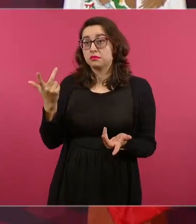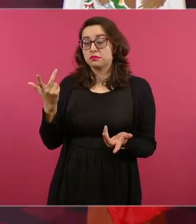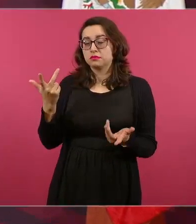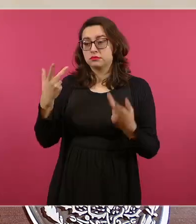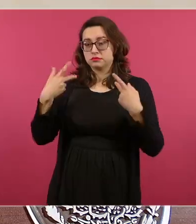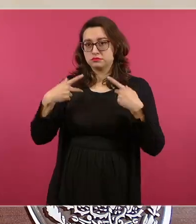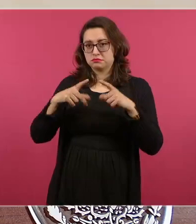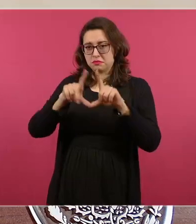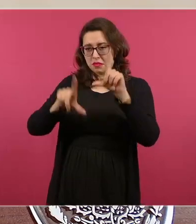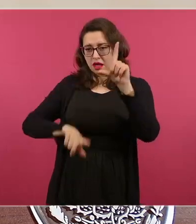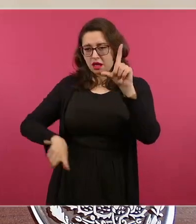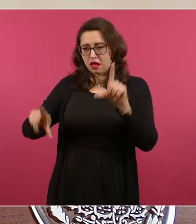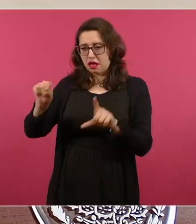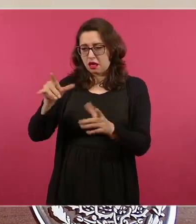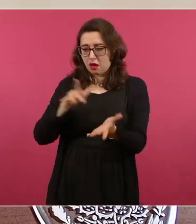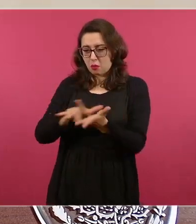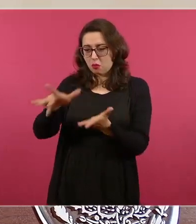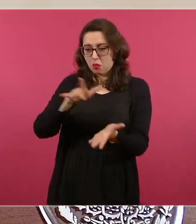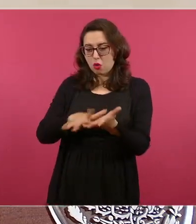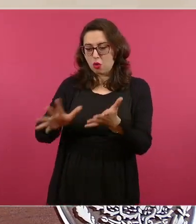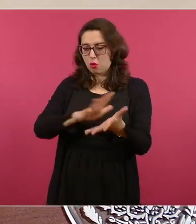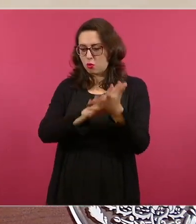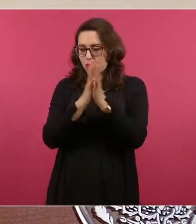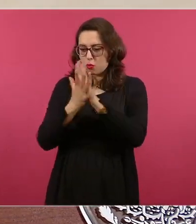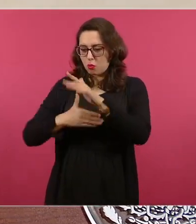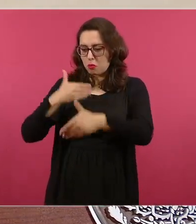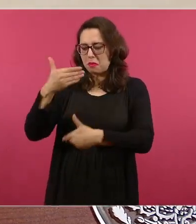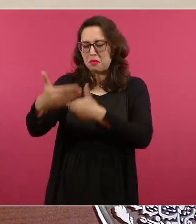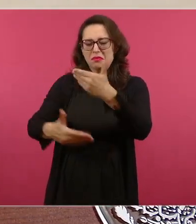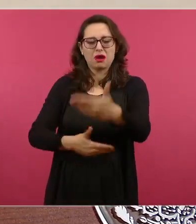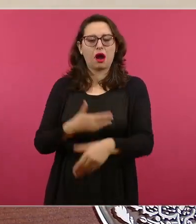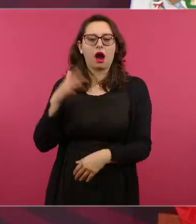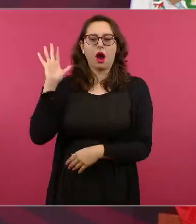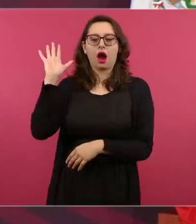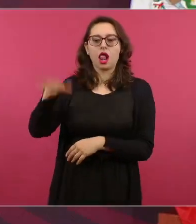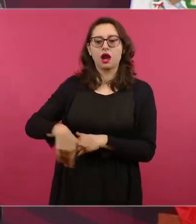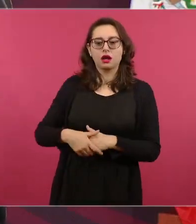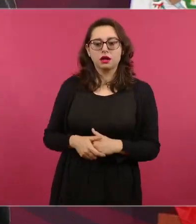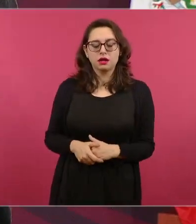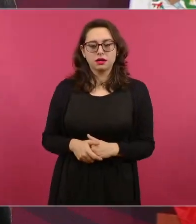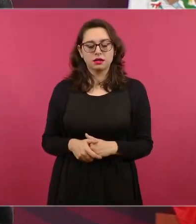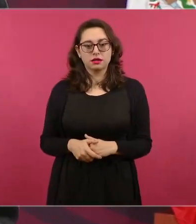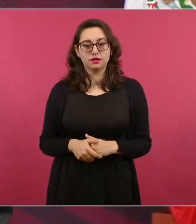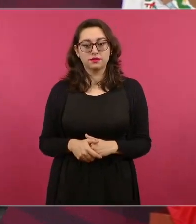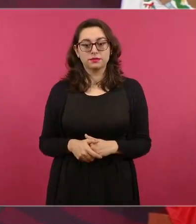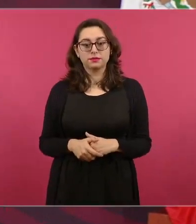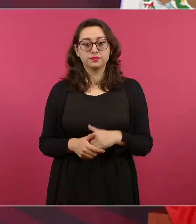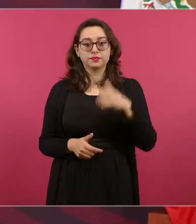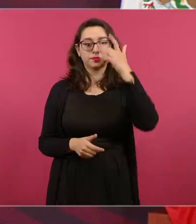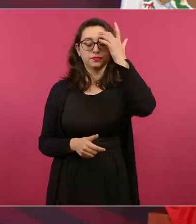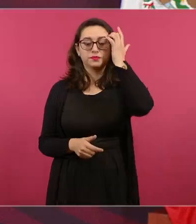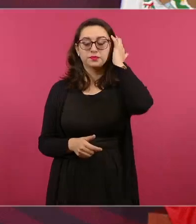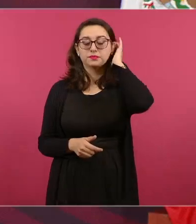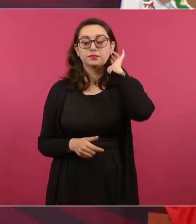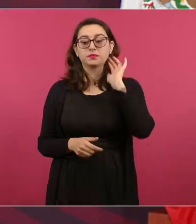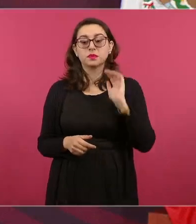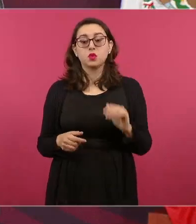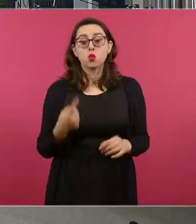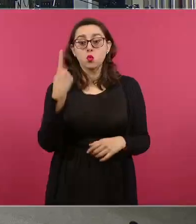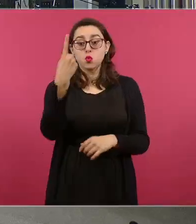Me acuerdo que la Iglesia Progresista hacía análisis de la realidad.